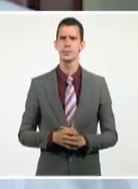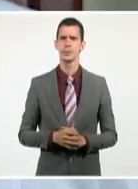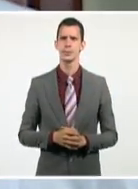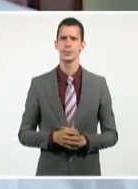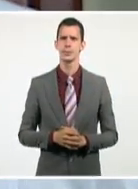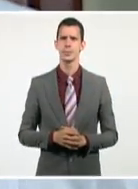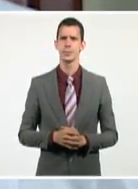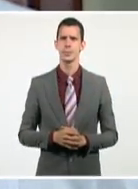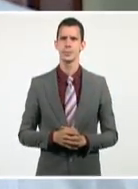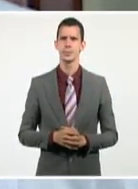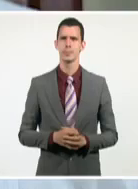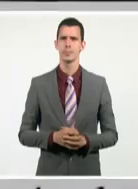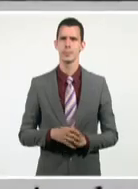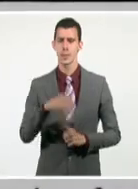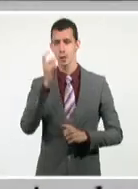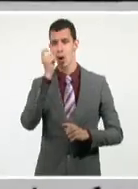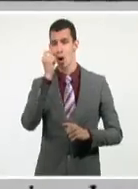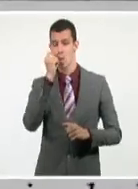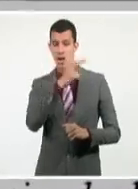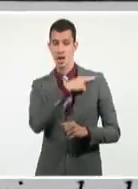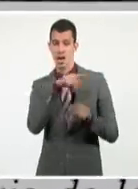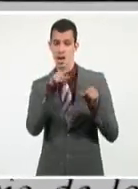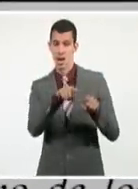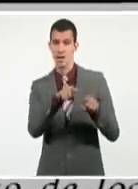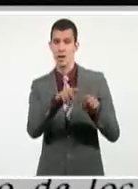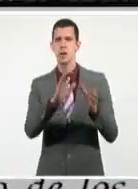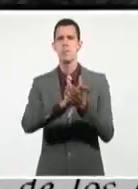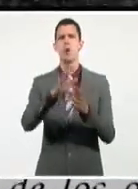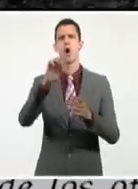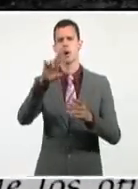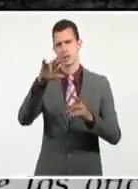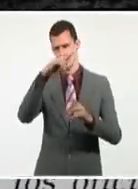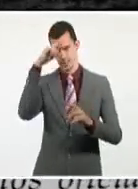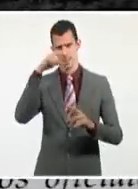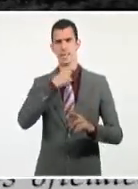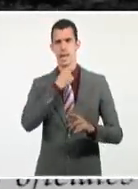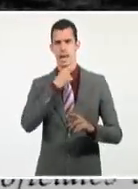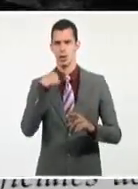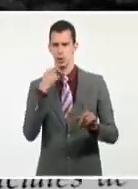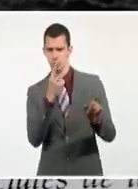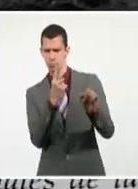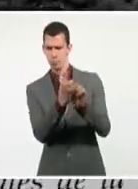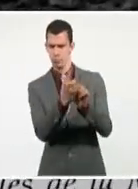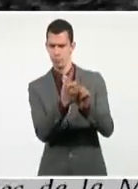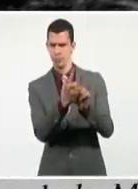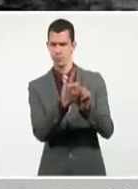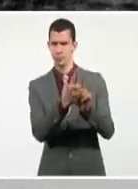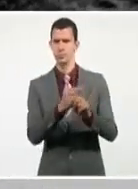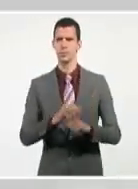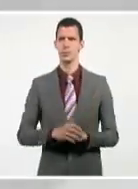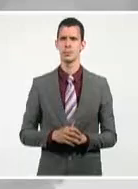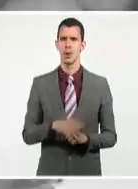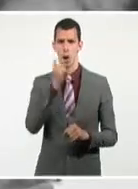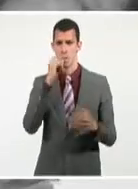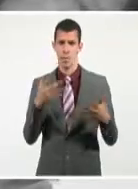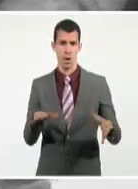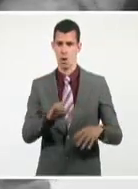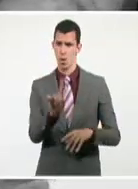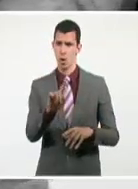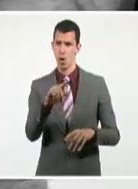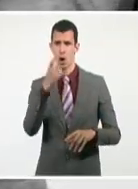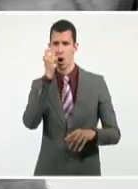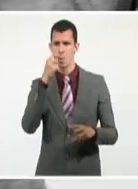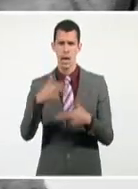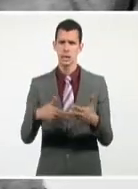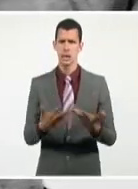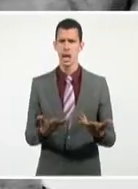llamado Luis Morse Delgado. Sin titubear, el entonces comandante del guardacostas número 104 Oriente